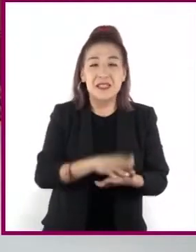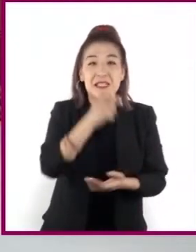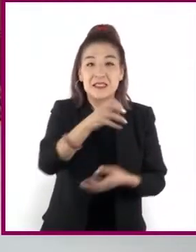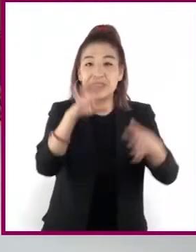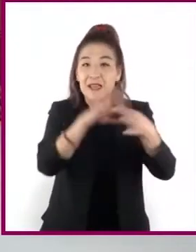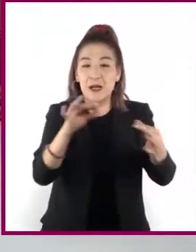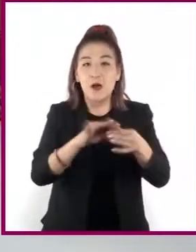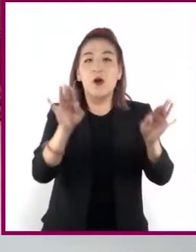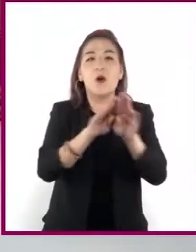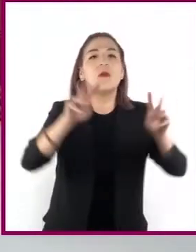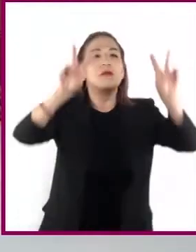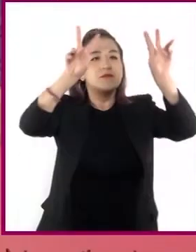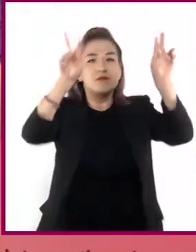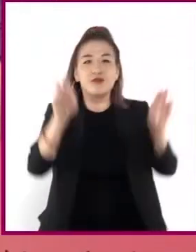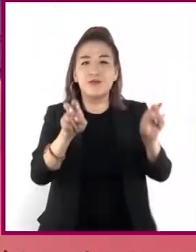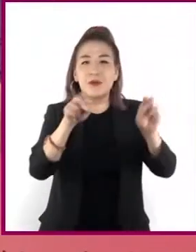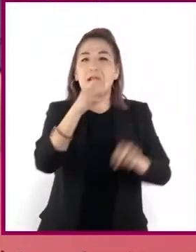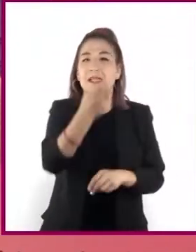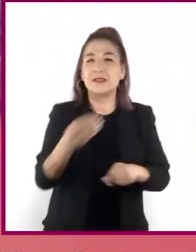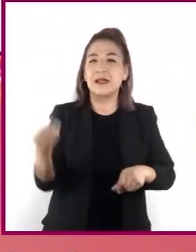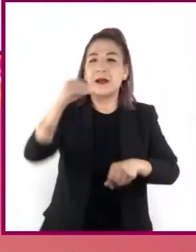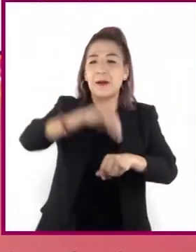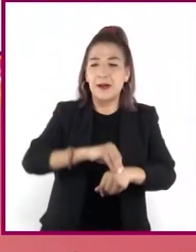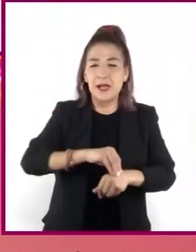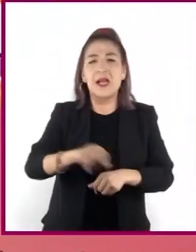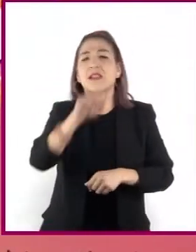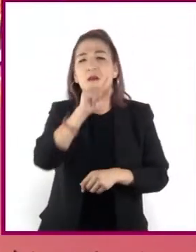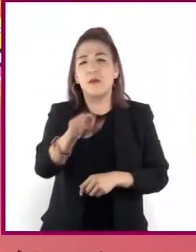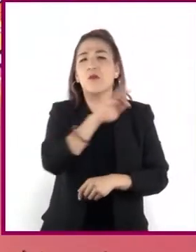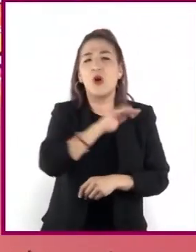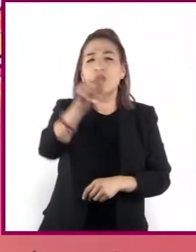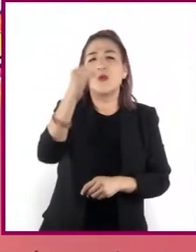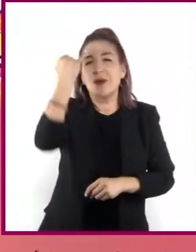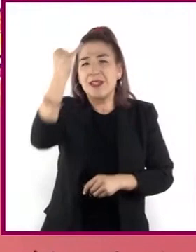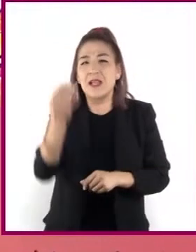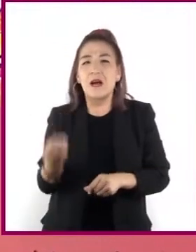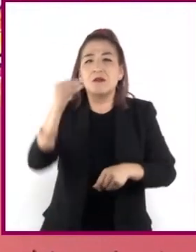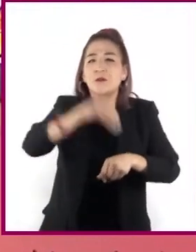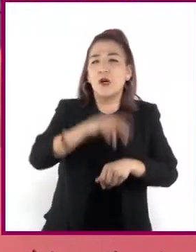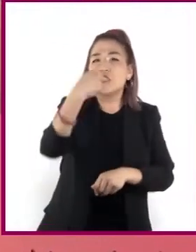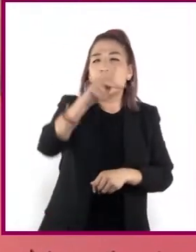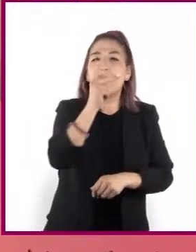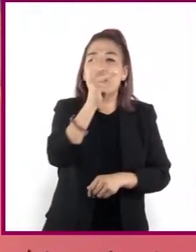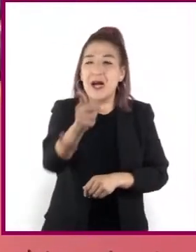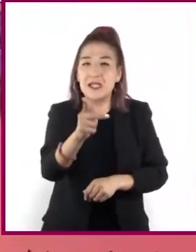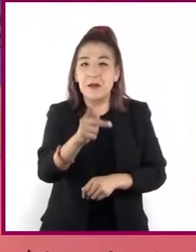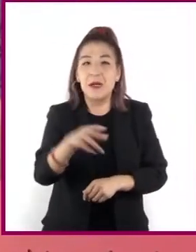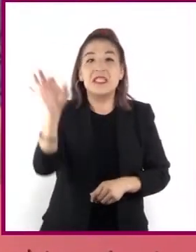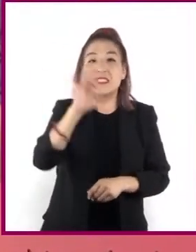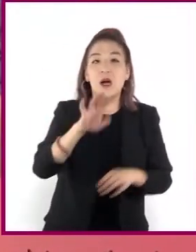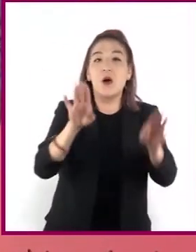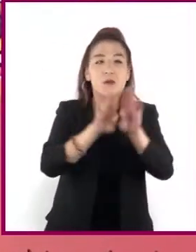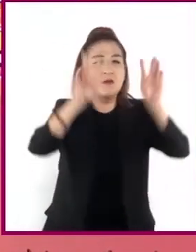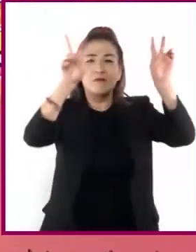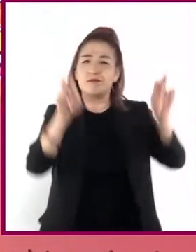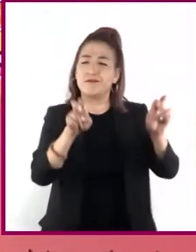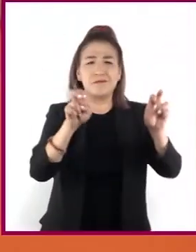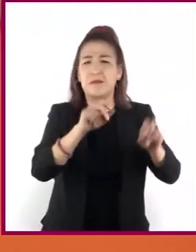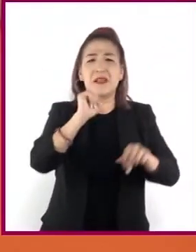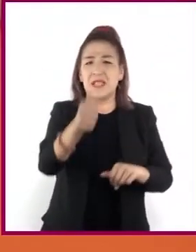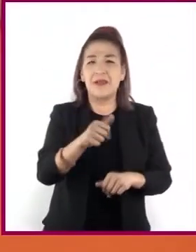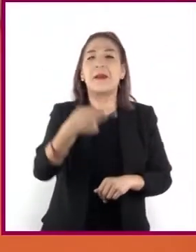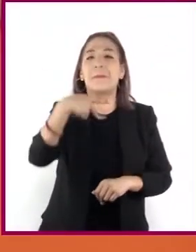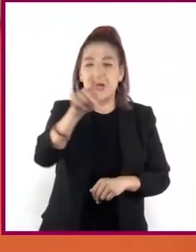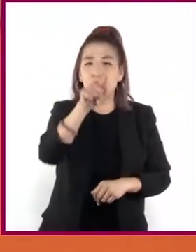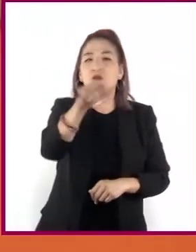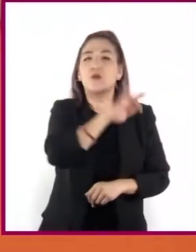deben entrecomillar lo citado. Aunque también pueden parafrasear. En este caso, no poner un entrecomillado, pero de